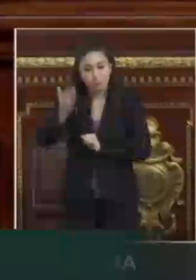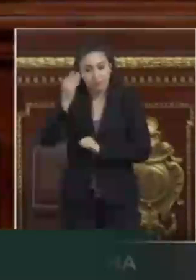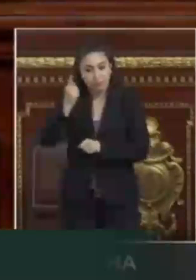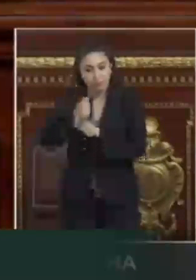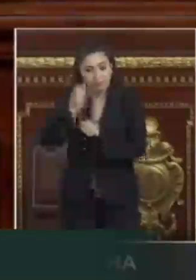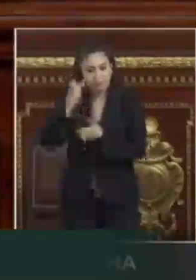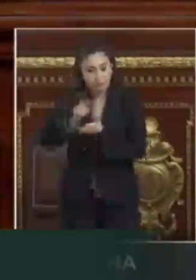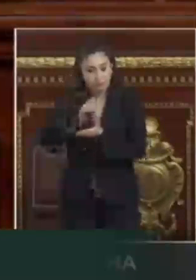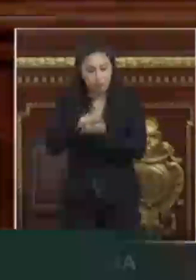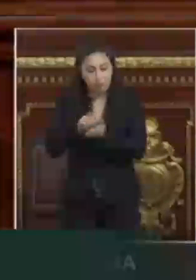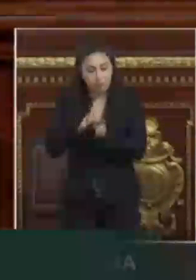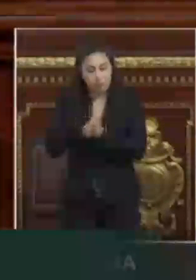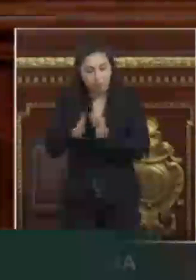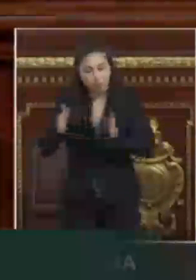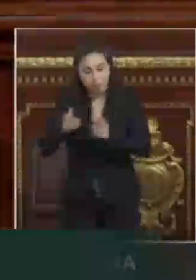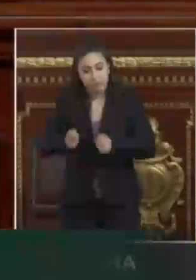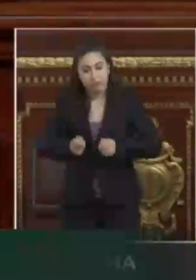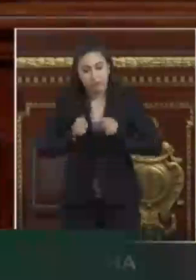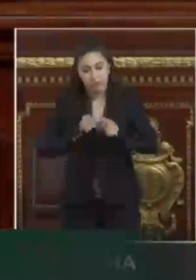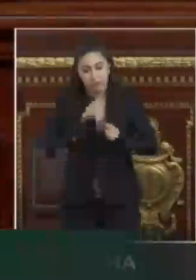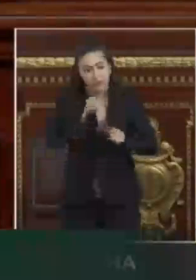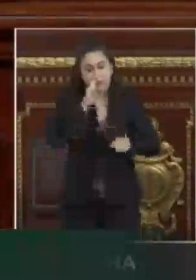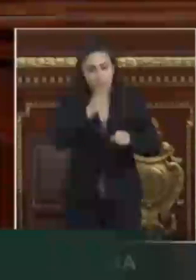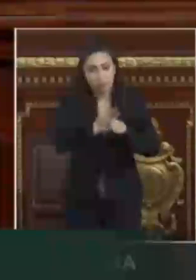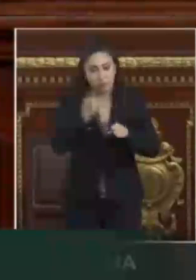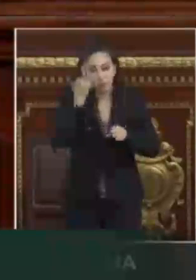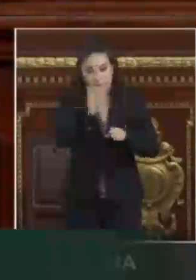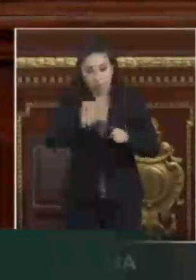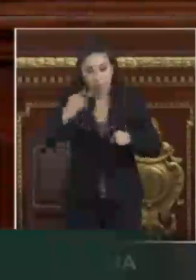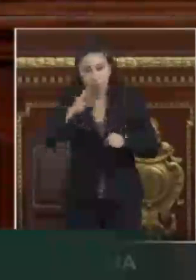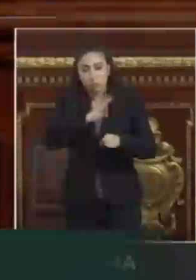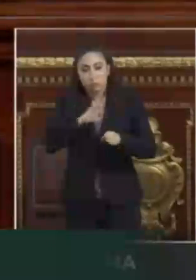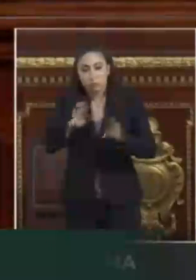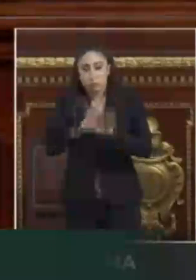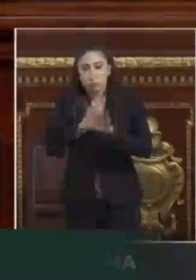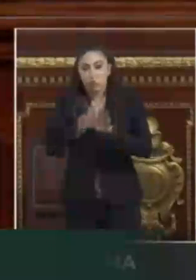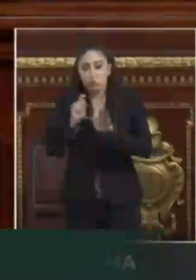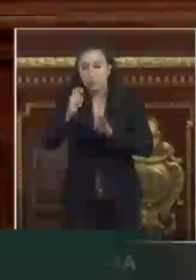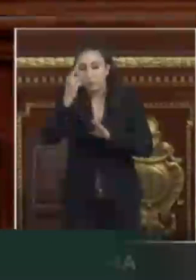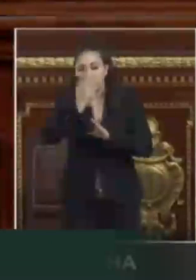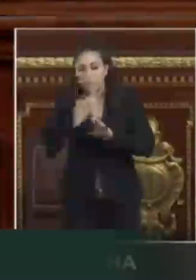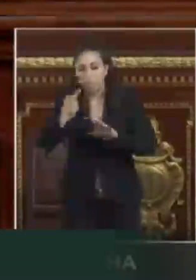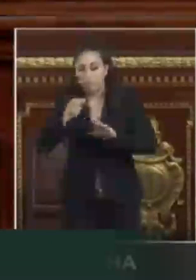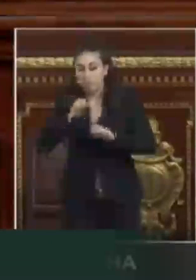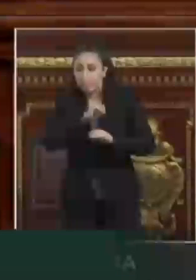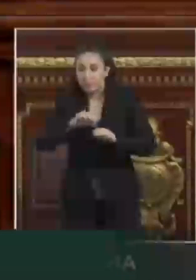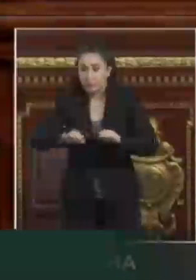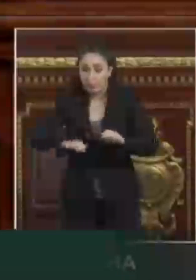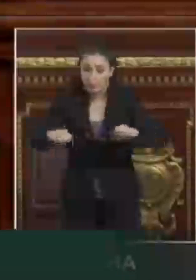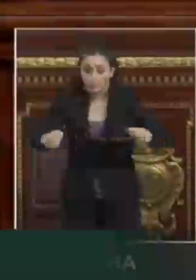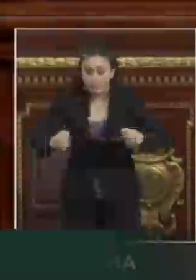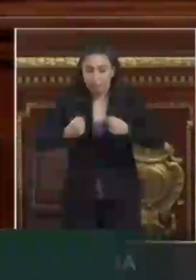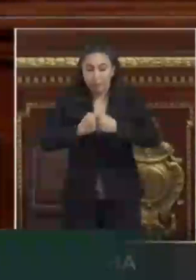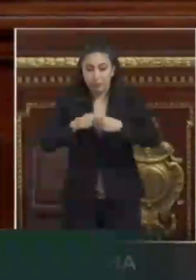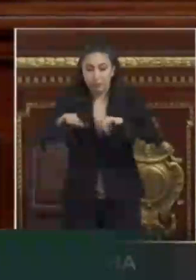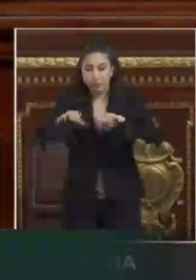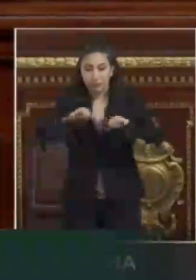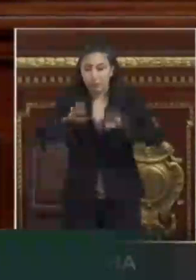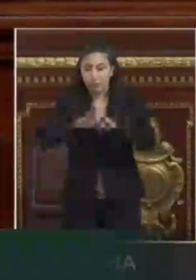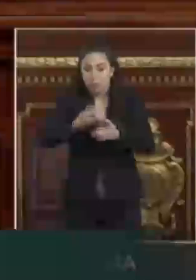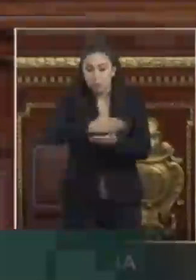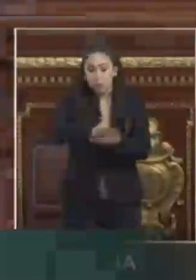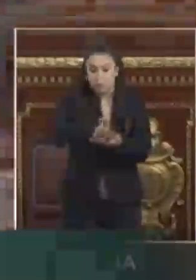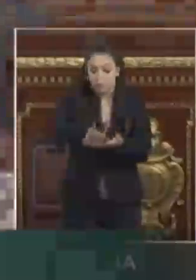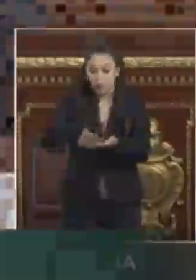demandas vecinales. El diputado Diego Orlando Garrido López detalló que, por lo que corresponde a la alcaldía Gustavo Amadero, se propone sea dividida en